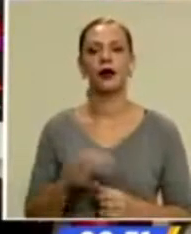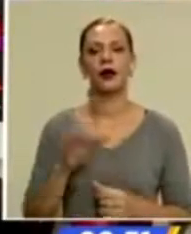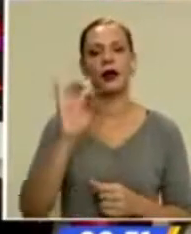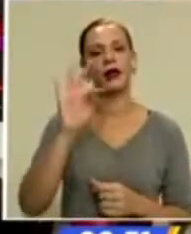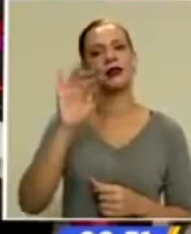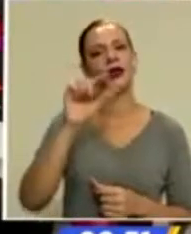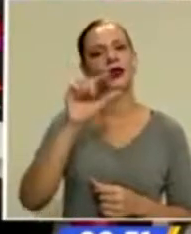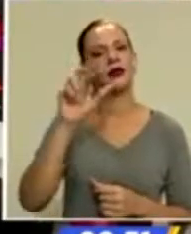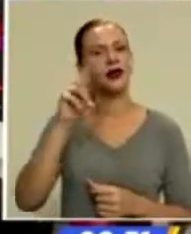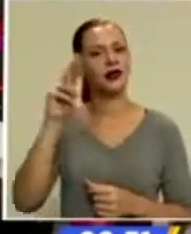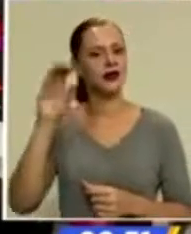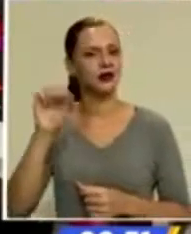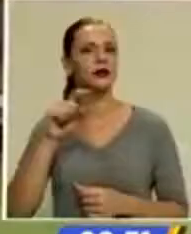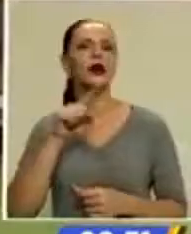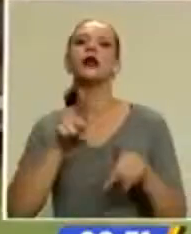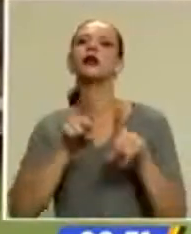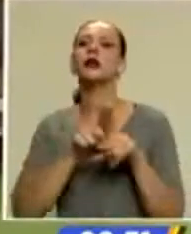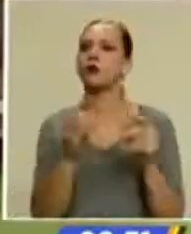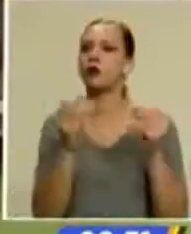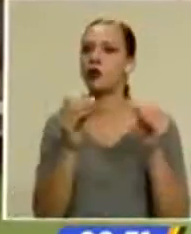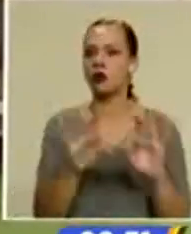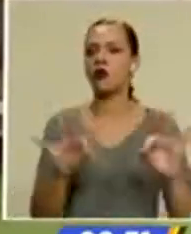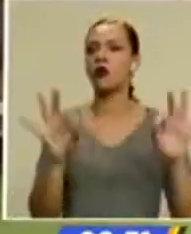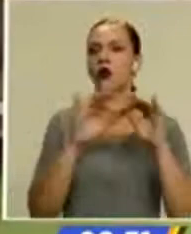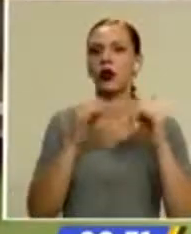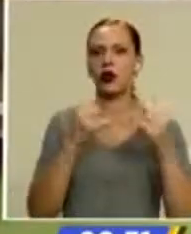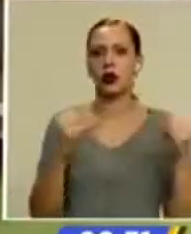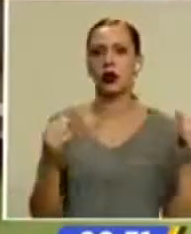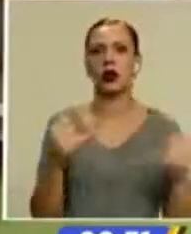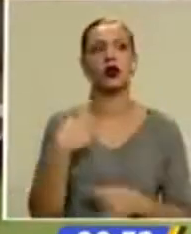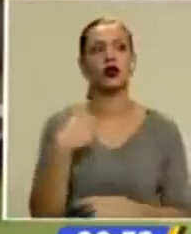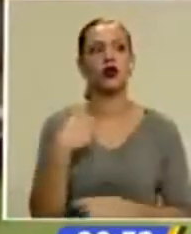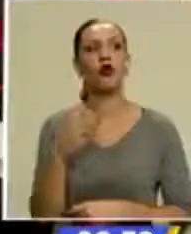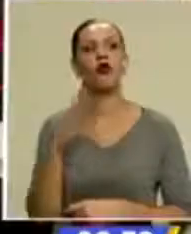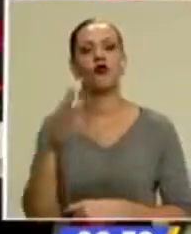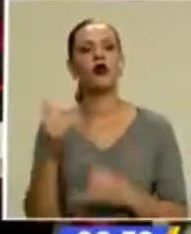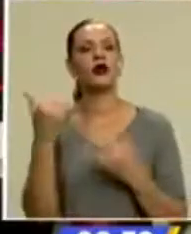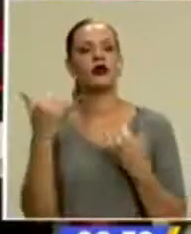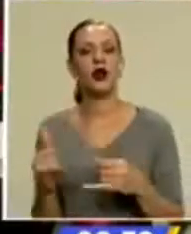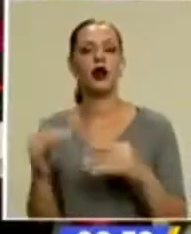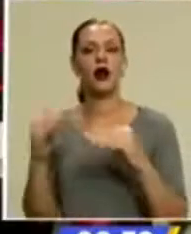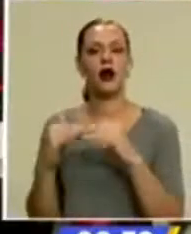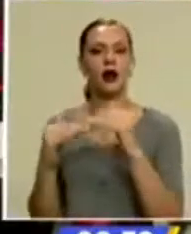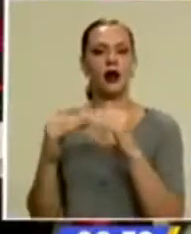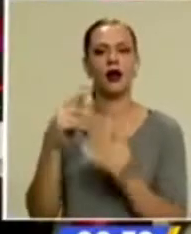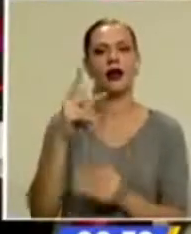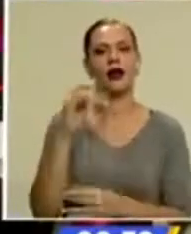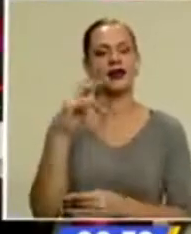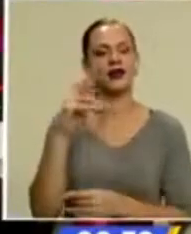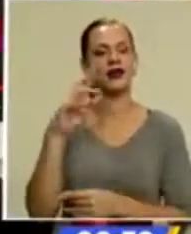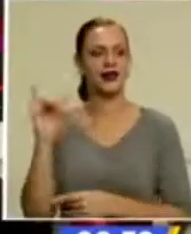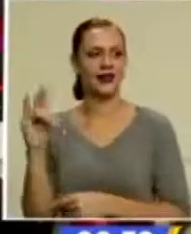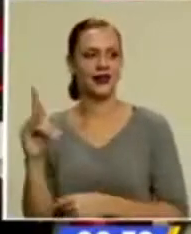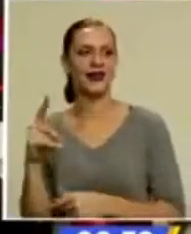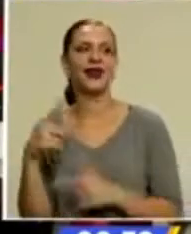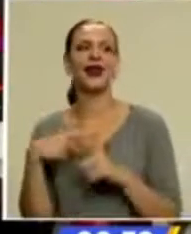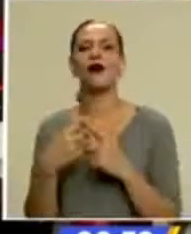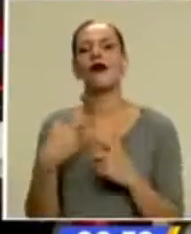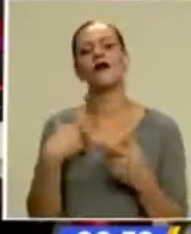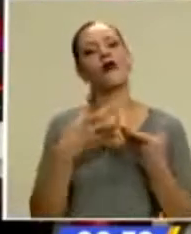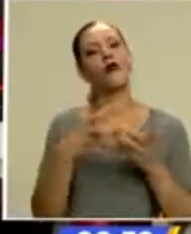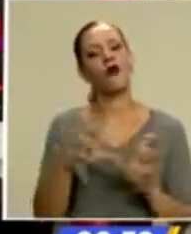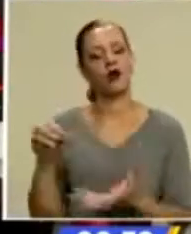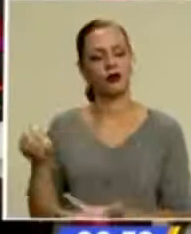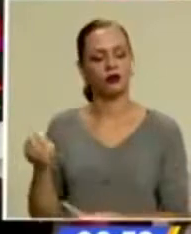tallarines. Ajá, muy bien. La pasta también es sumamente importante. Y yo fui ya a los condominios Kikiriki y entonces habían